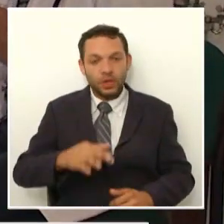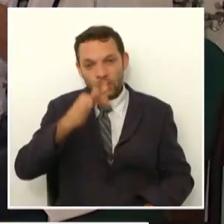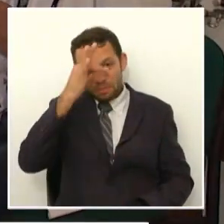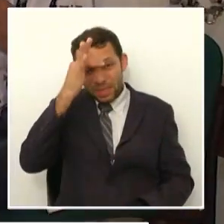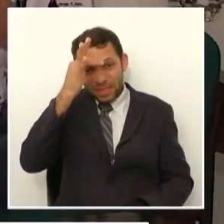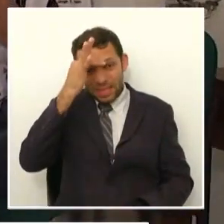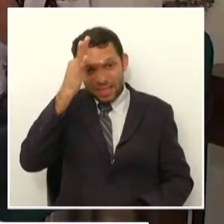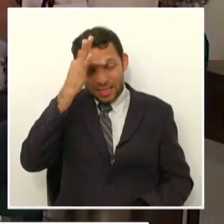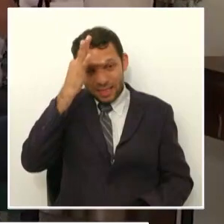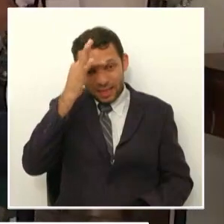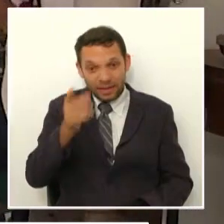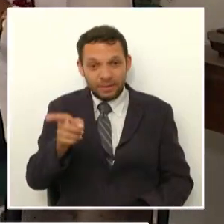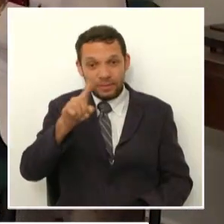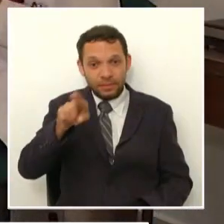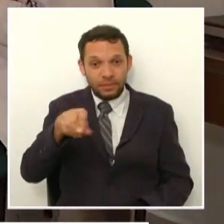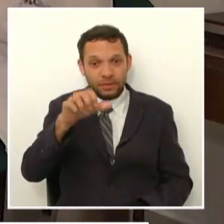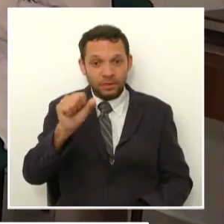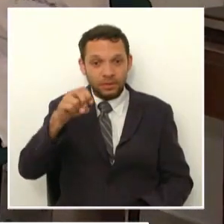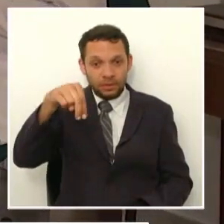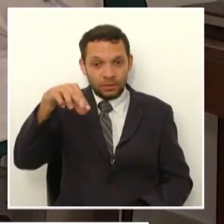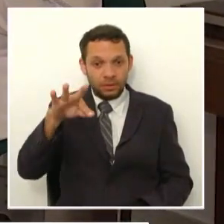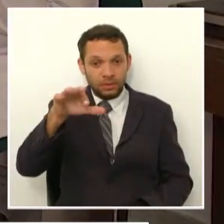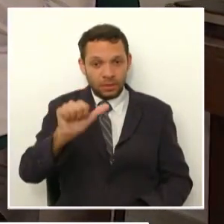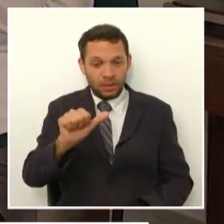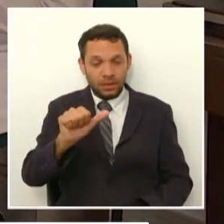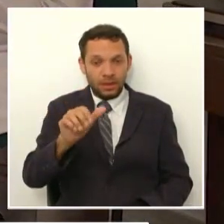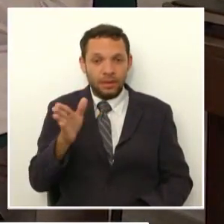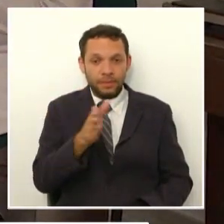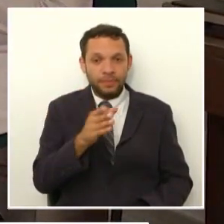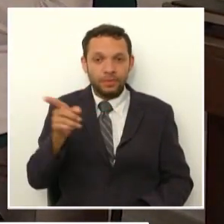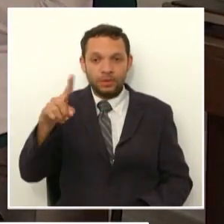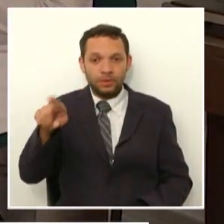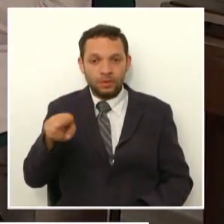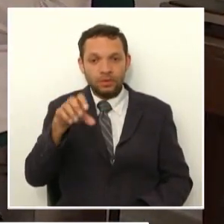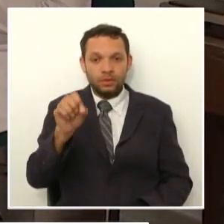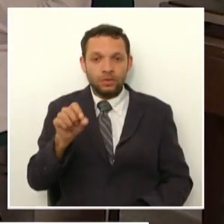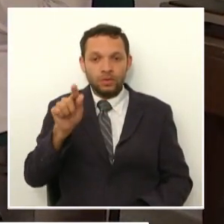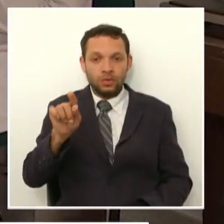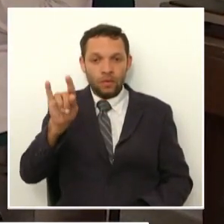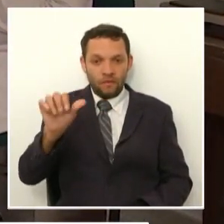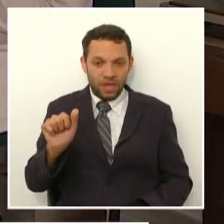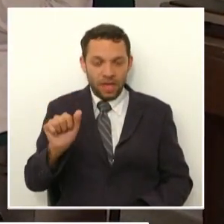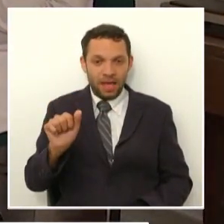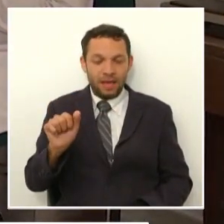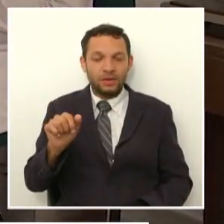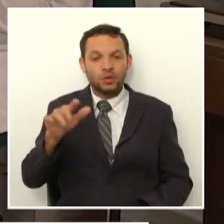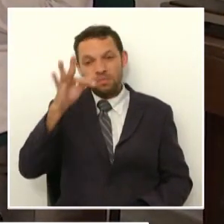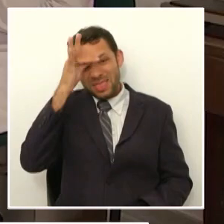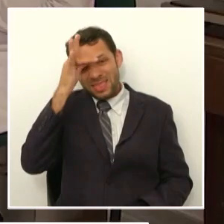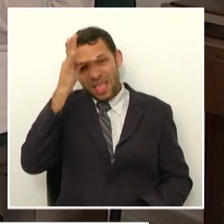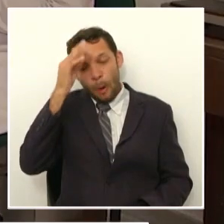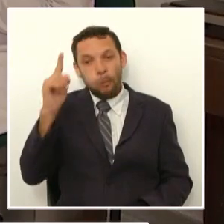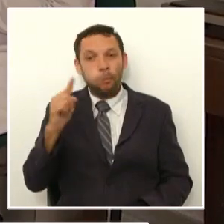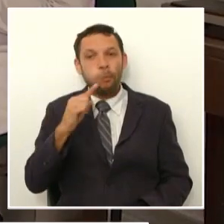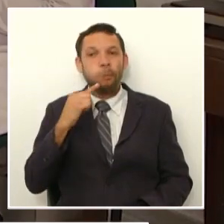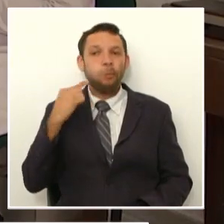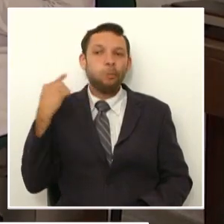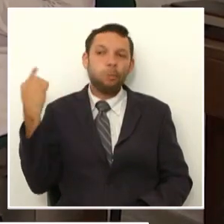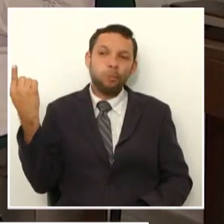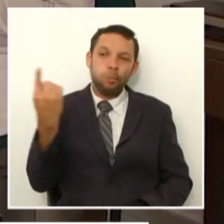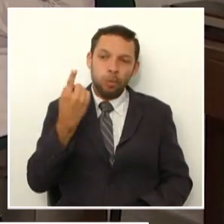hospital antituberculoso, ¿cierto? Sí. De hospital antituberculoso se convirtió en hospital general, posteriormente se